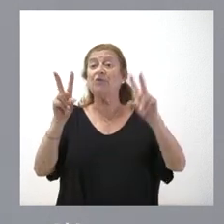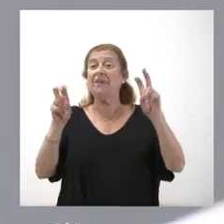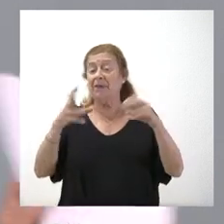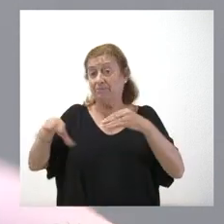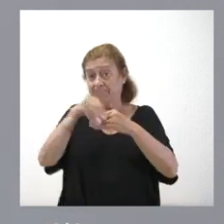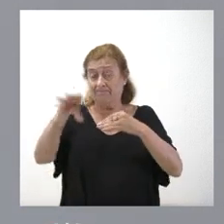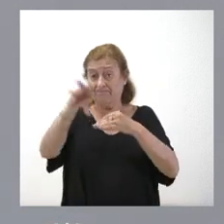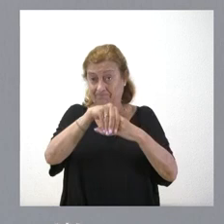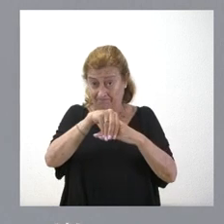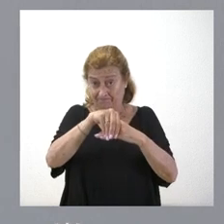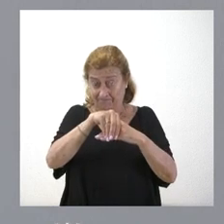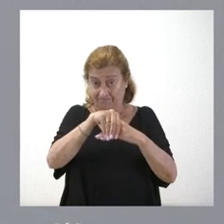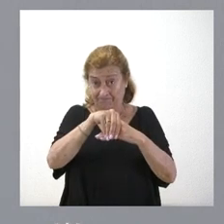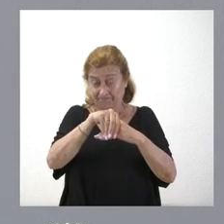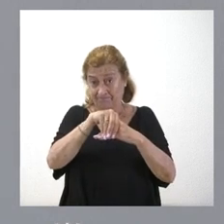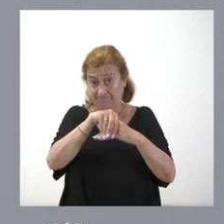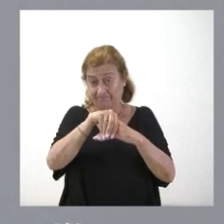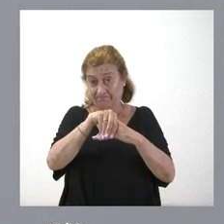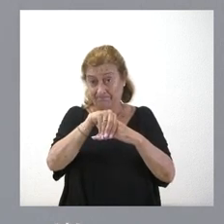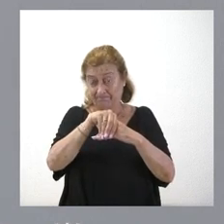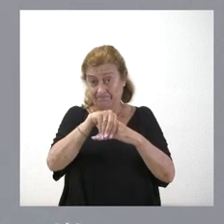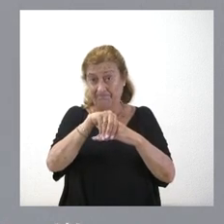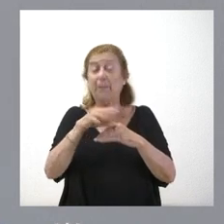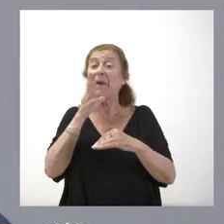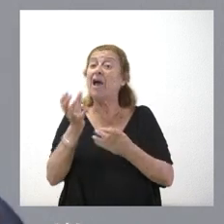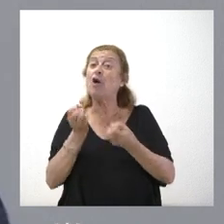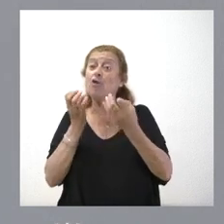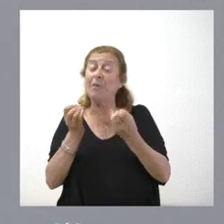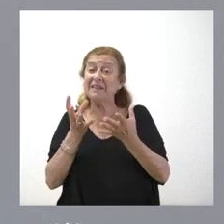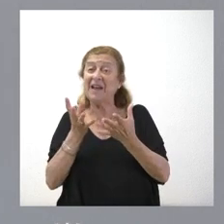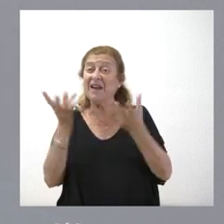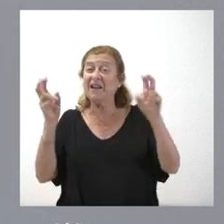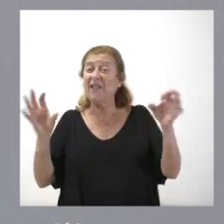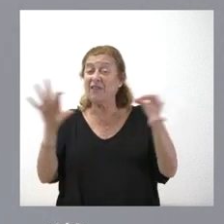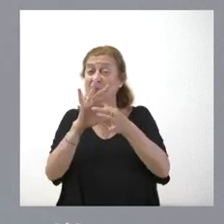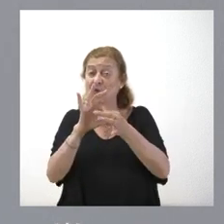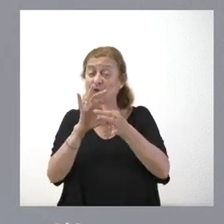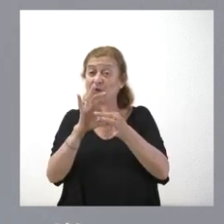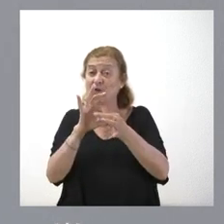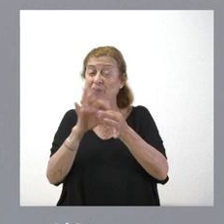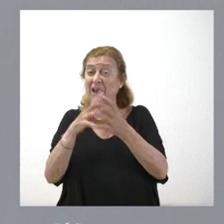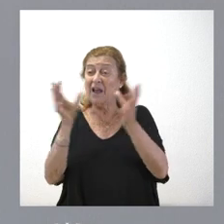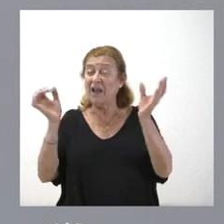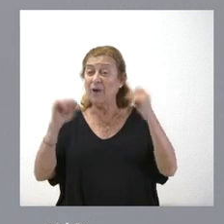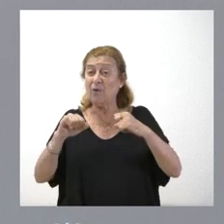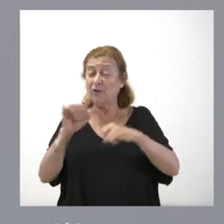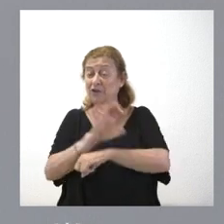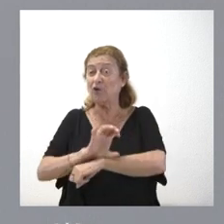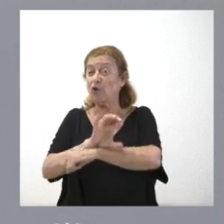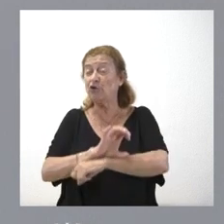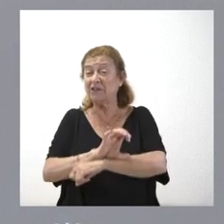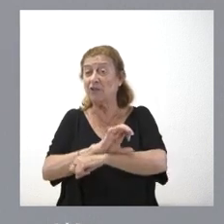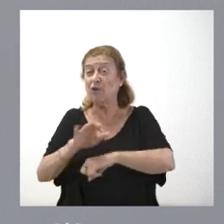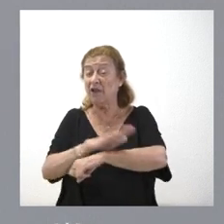adicionales para comentarles en relación con Los acuerdos del Consejo de